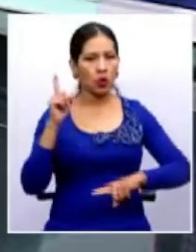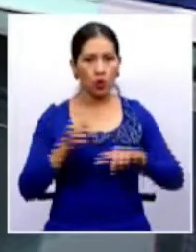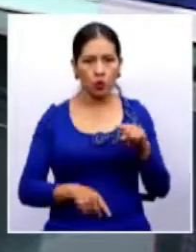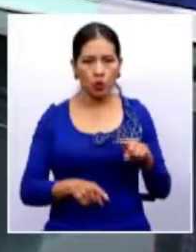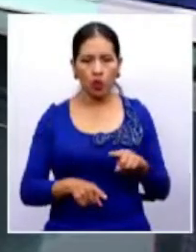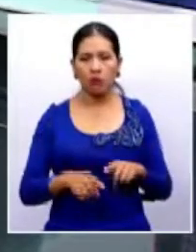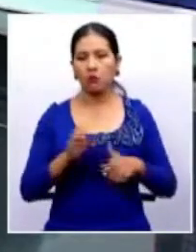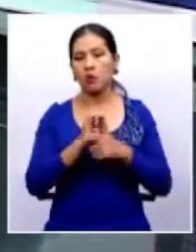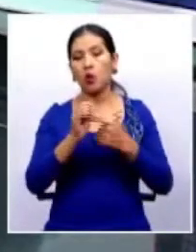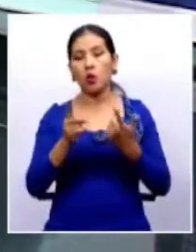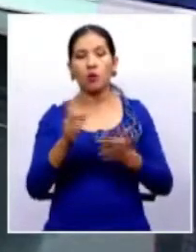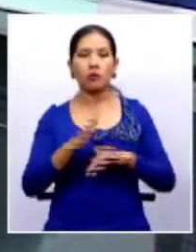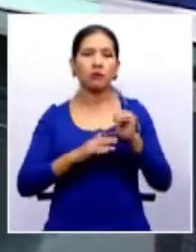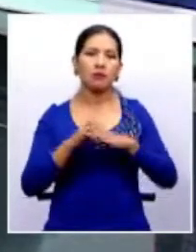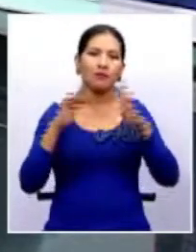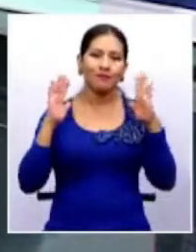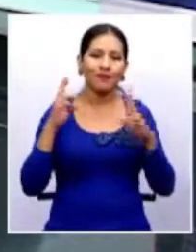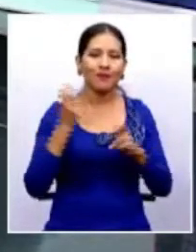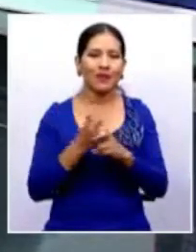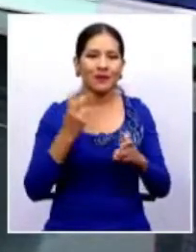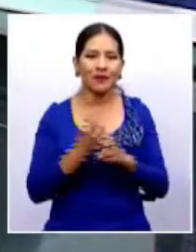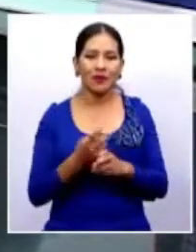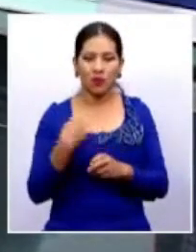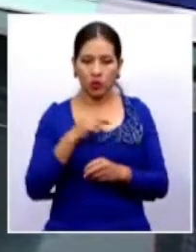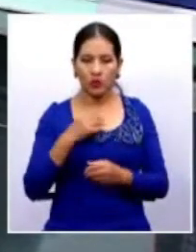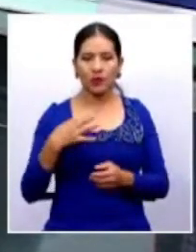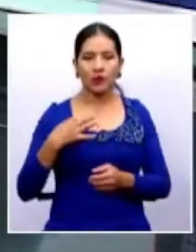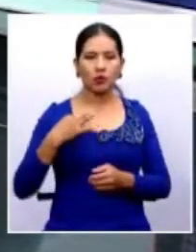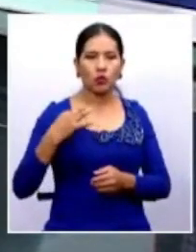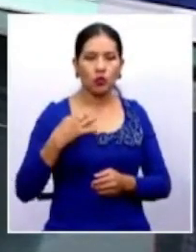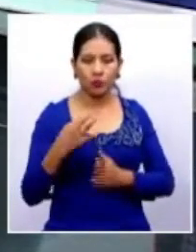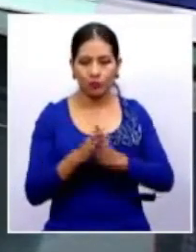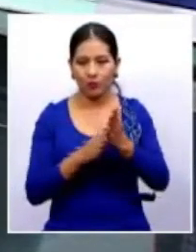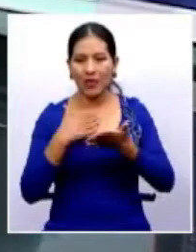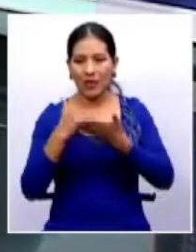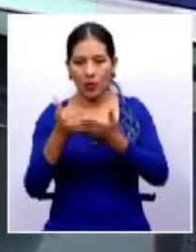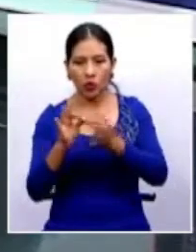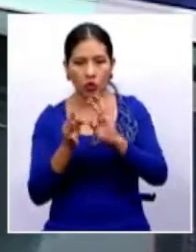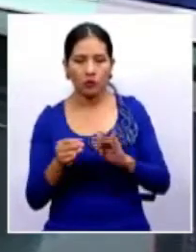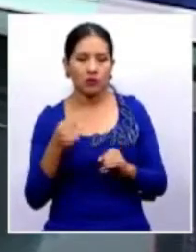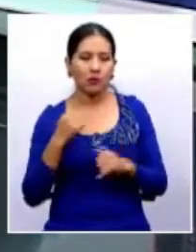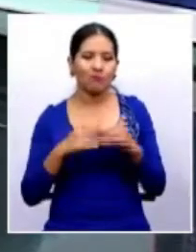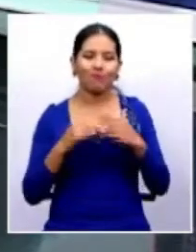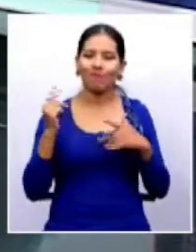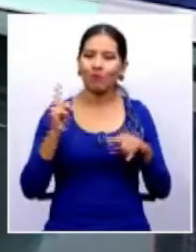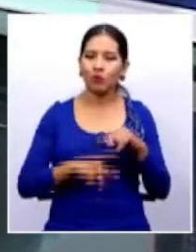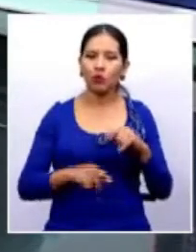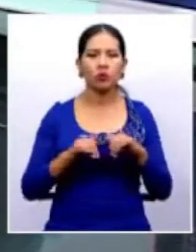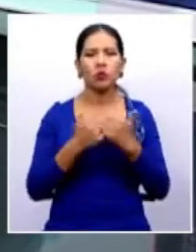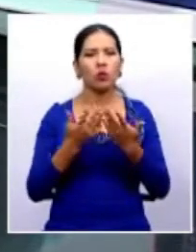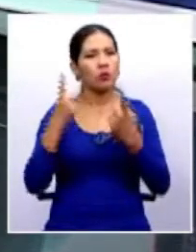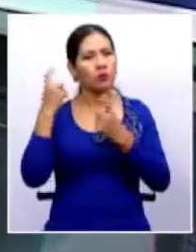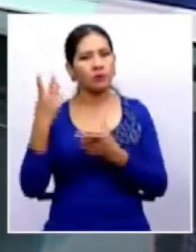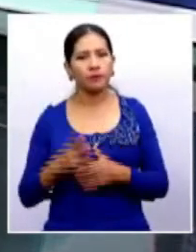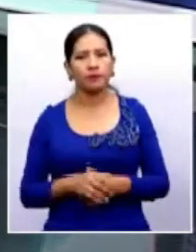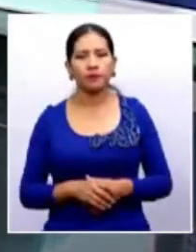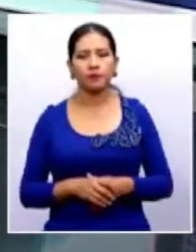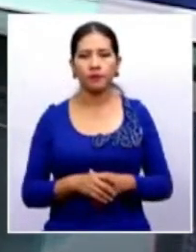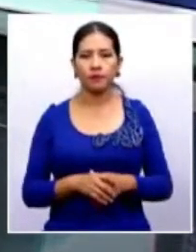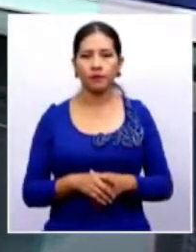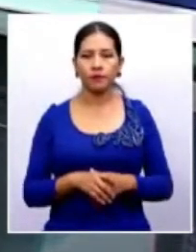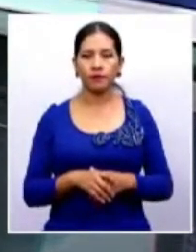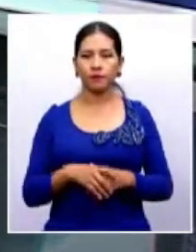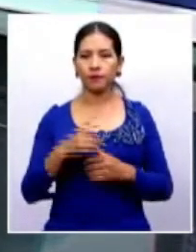están fuera del alcance de lo que pueda representar una buena voluntad de encontrar las soluciones ministro mire